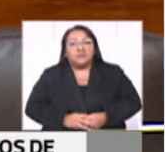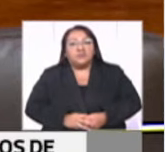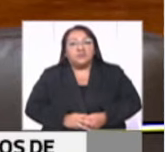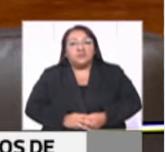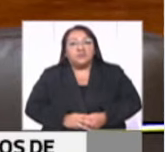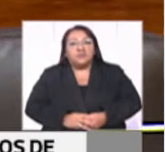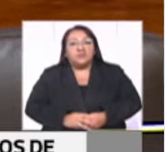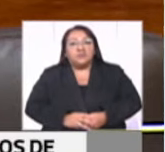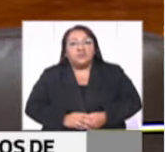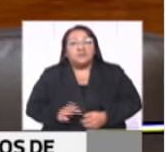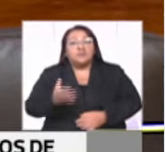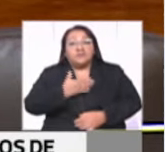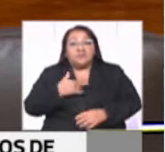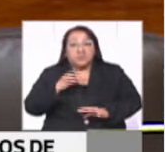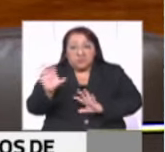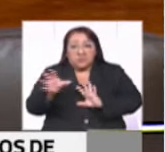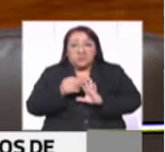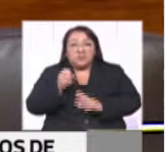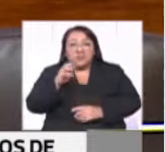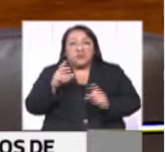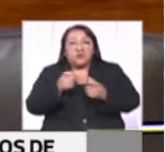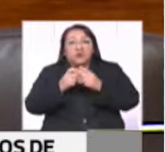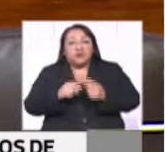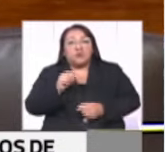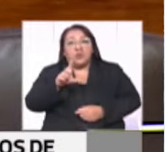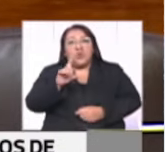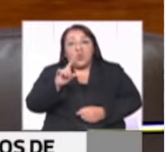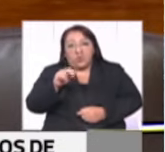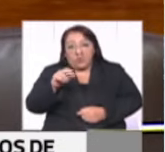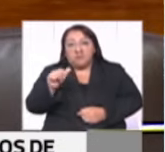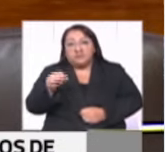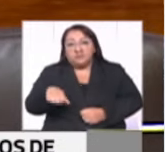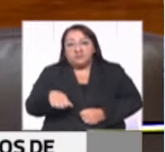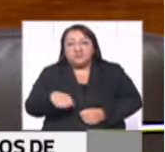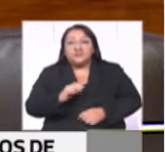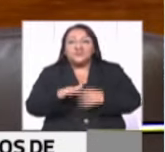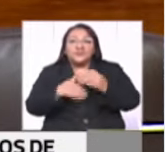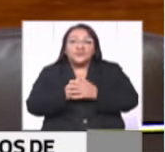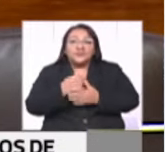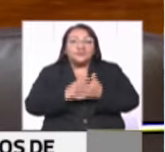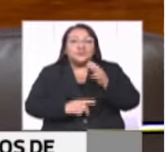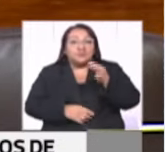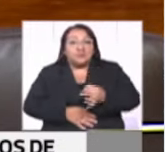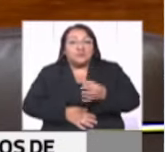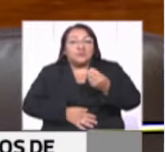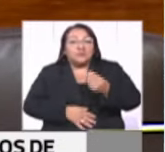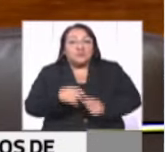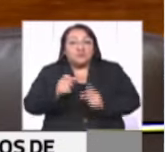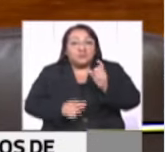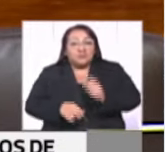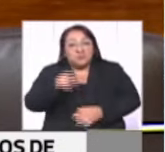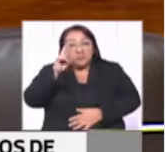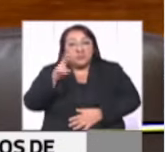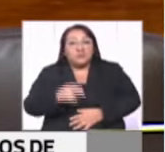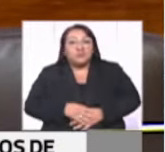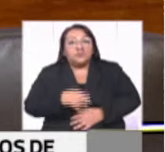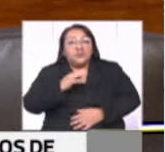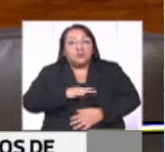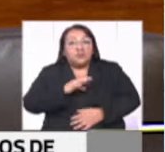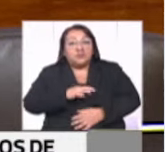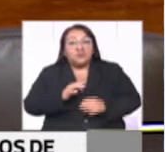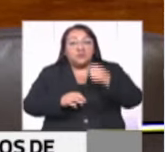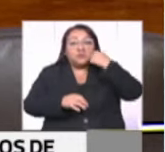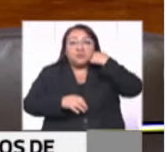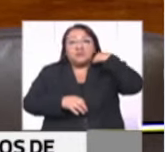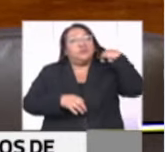recojo lo que menciona el colega Luna con respecto a que muchos peruanos se benefician más en